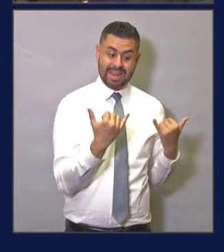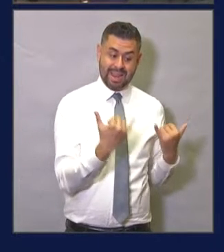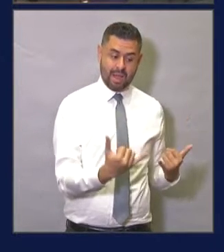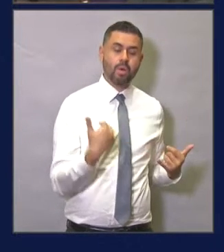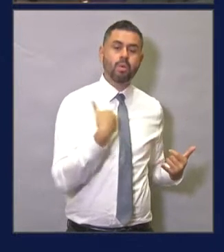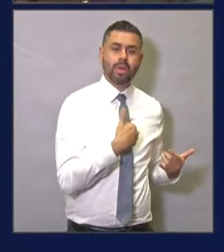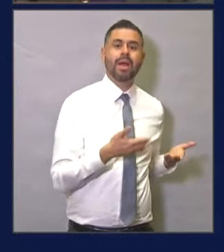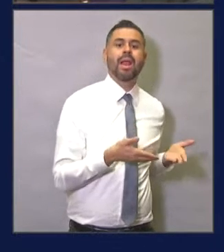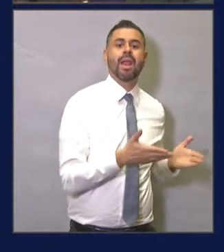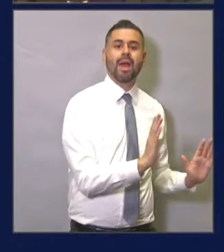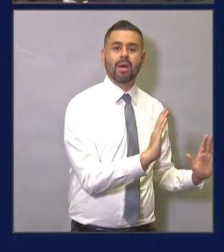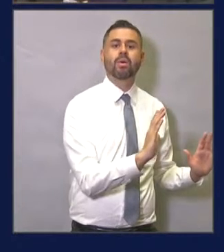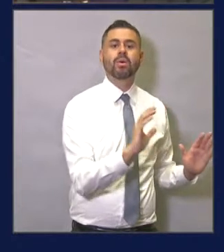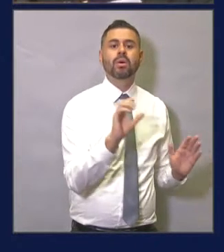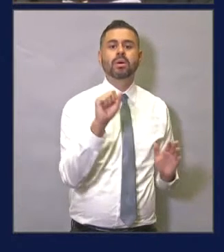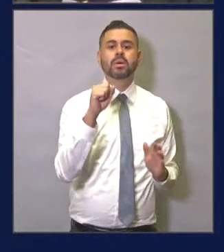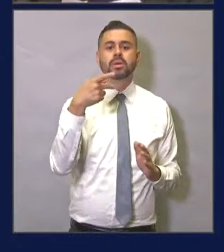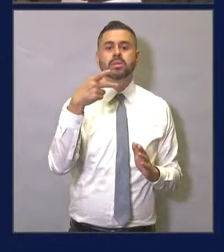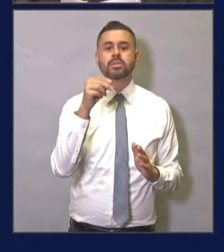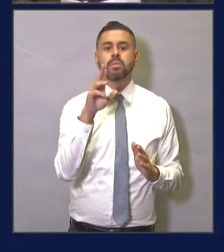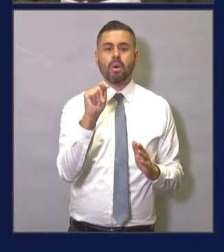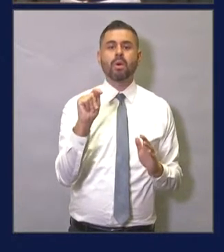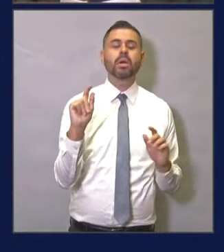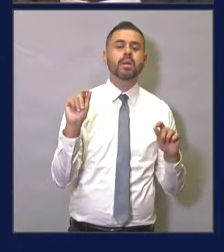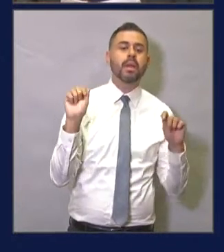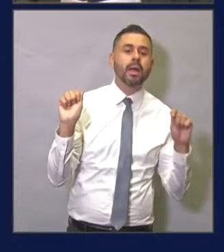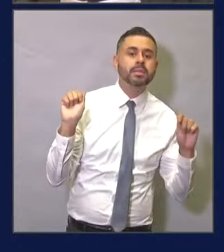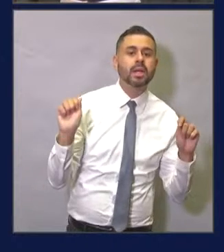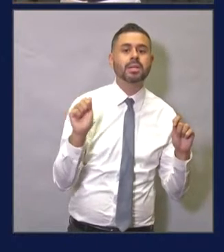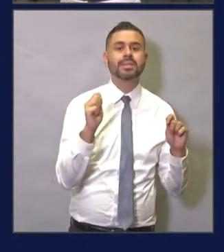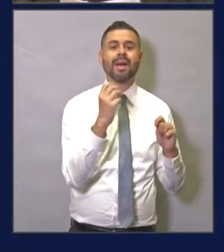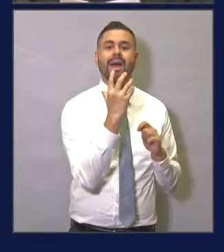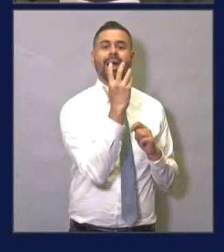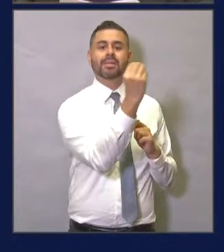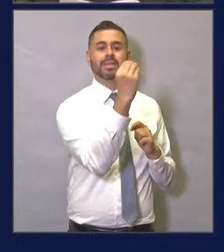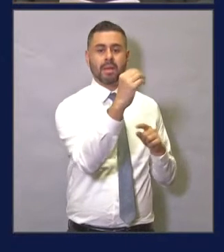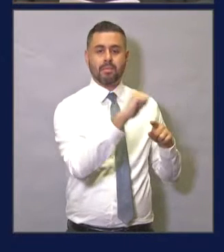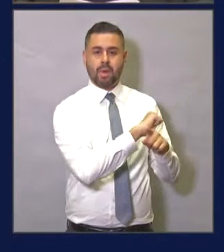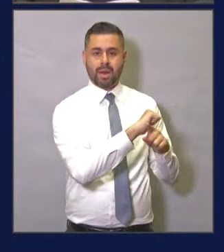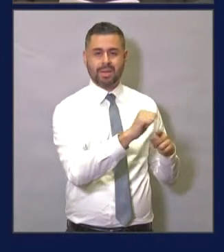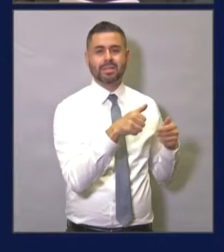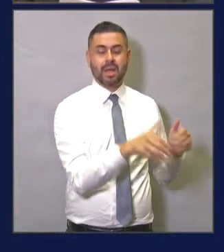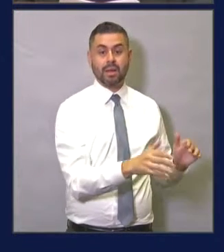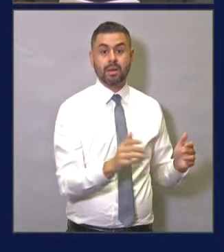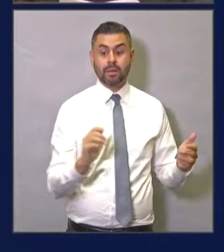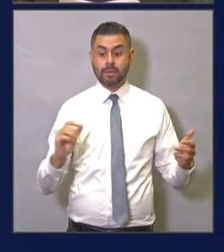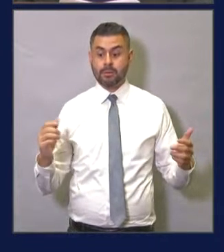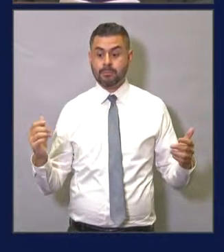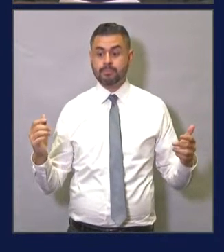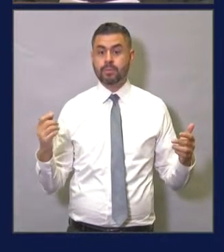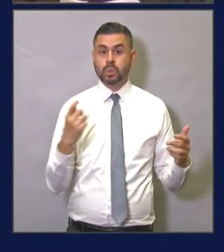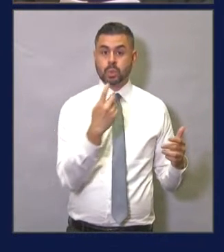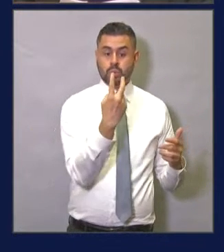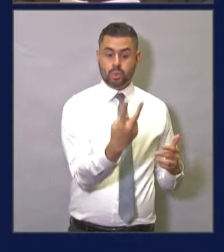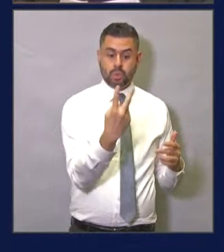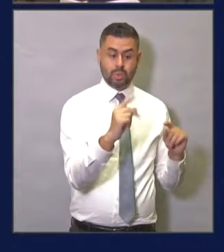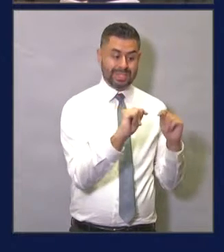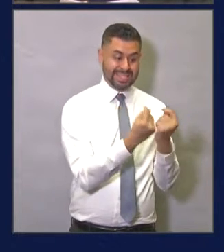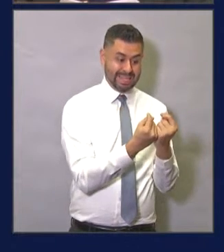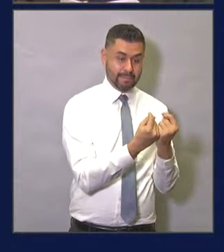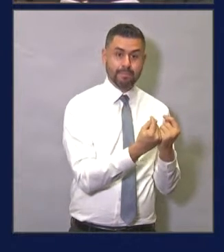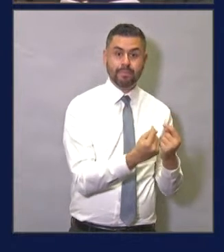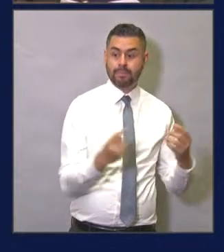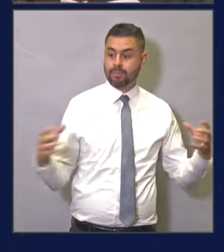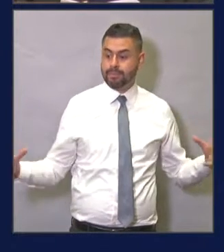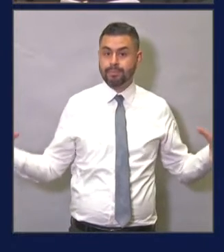de habilidades. Como recordatorio, los equipos deportivos solo pueden incluir actividades que no implique